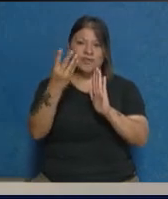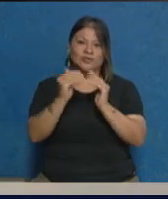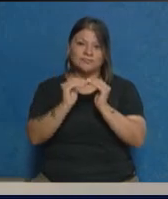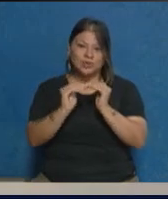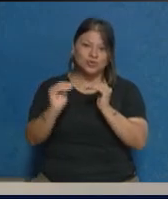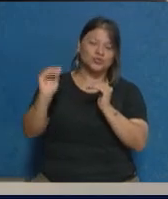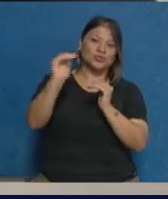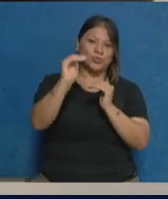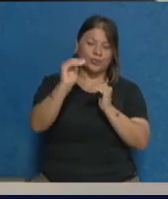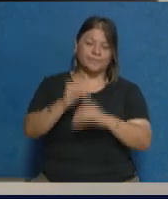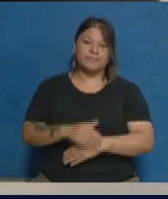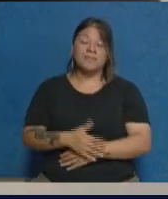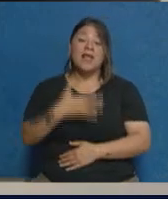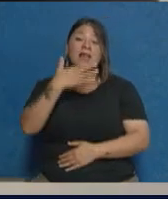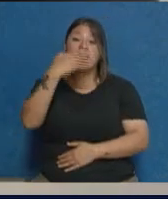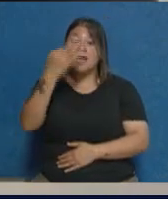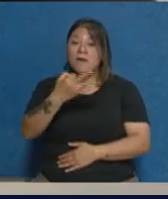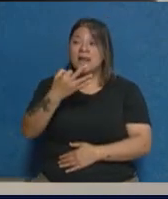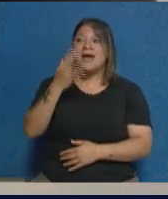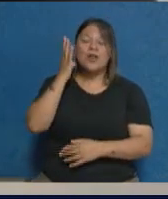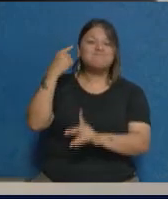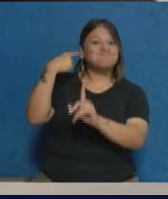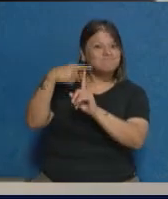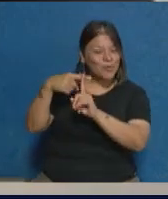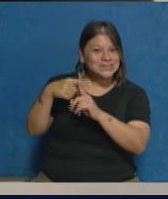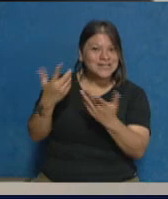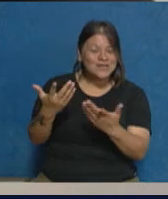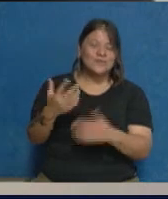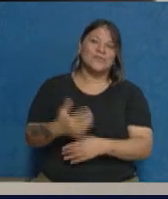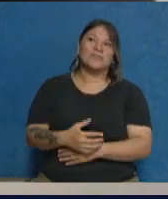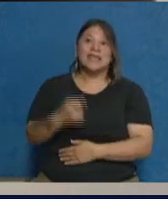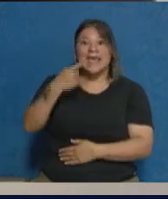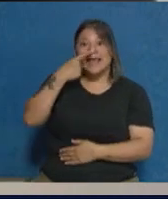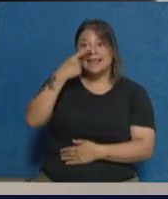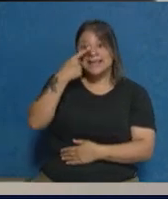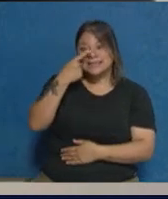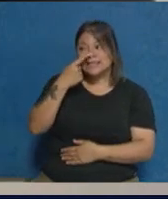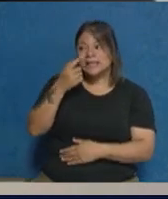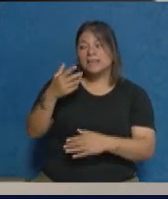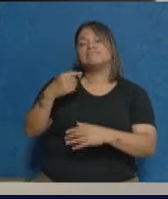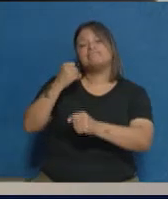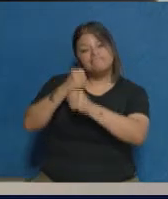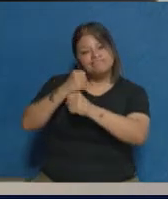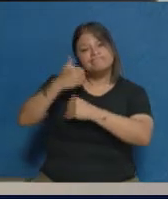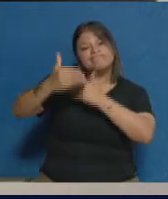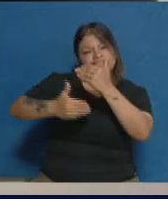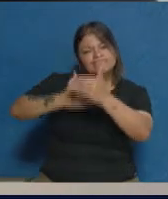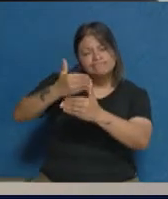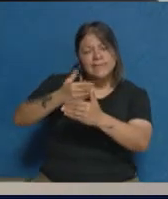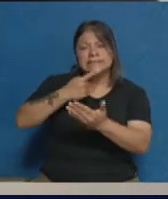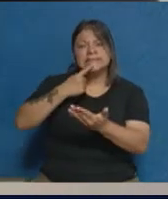medición 2021. Así que la verdad que es algo bastante positivo y es interesante seguir trabajando y pensando